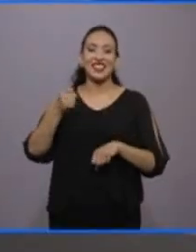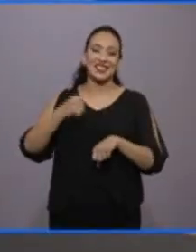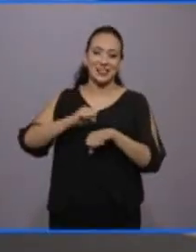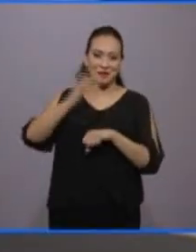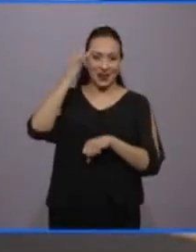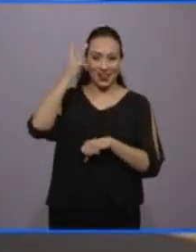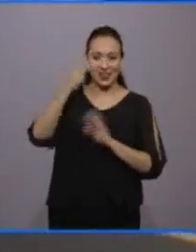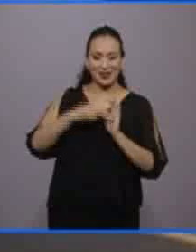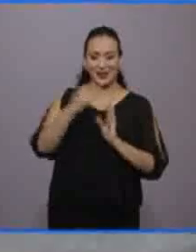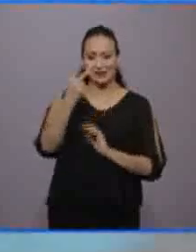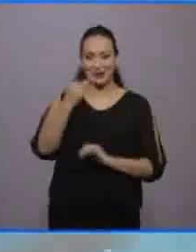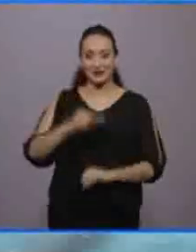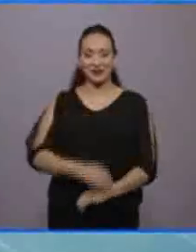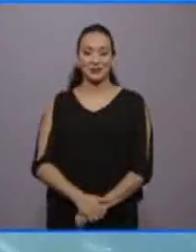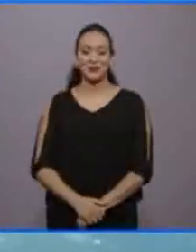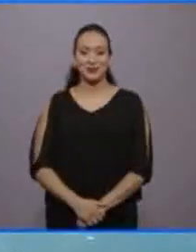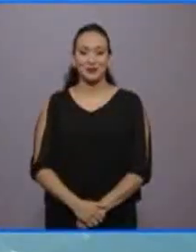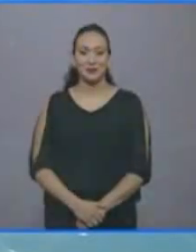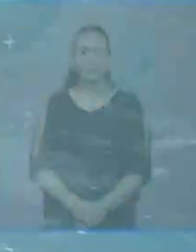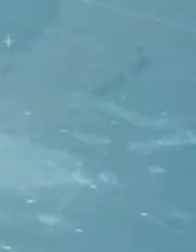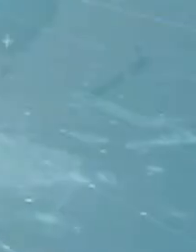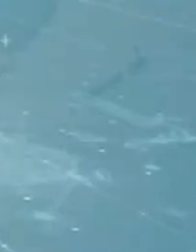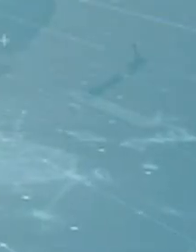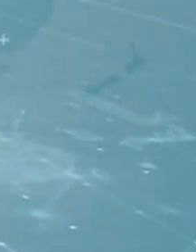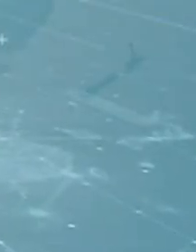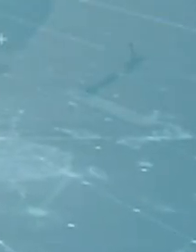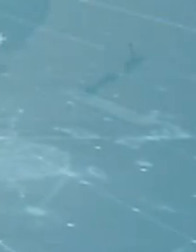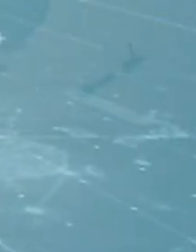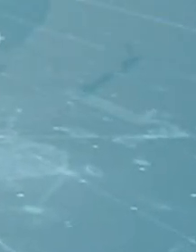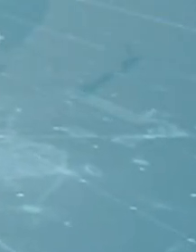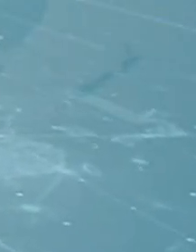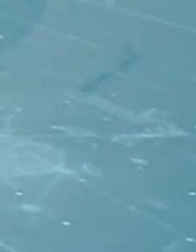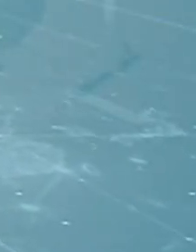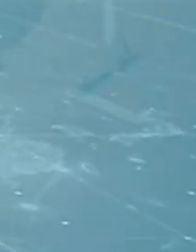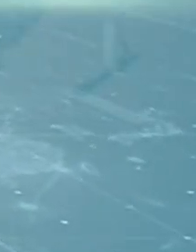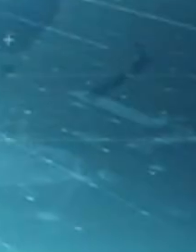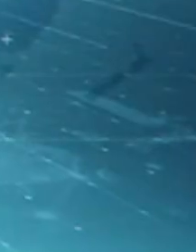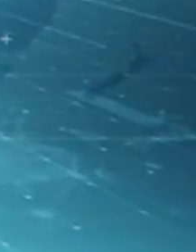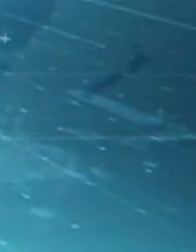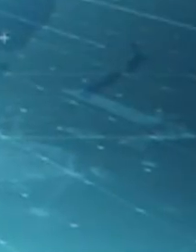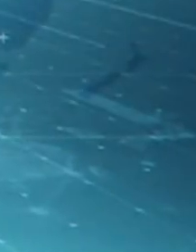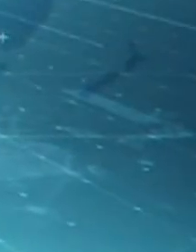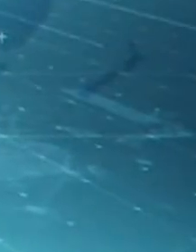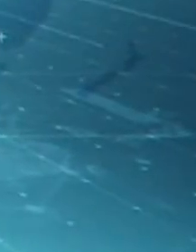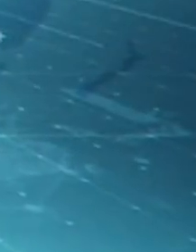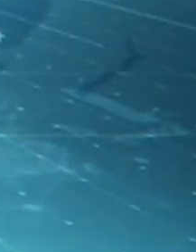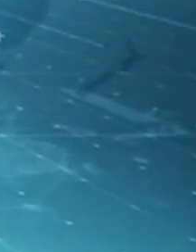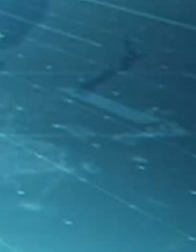2025.